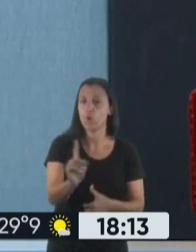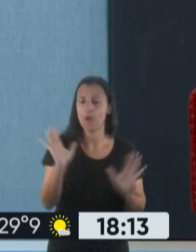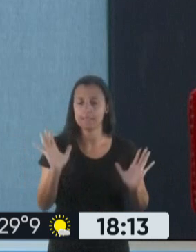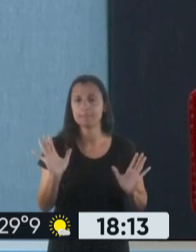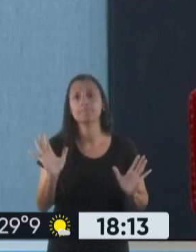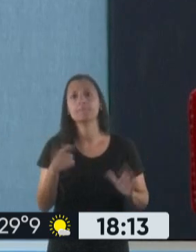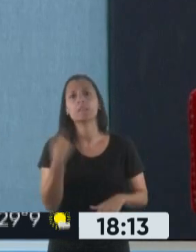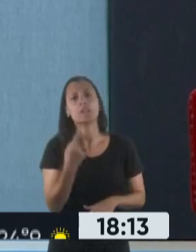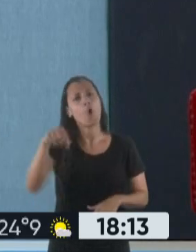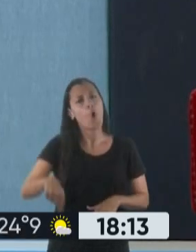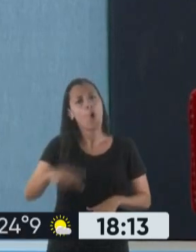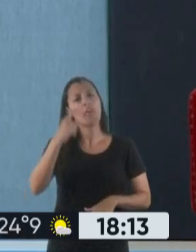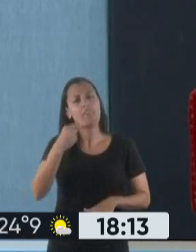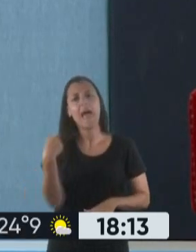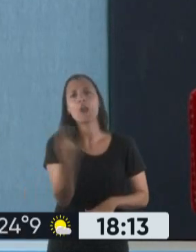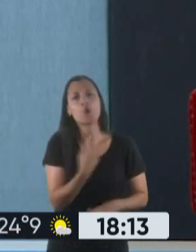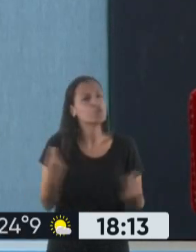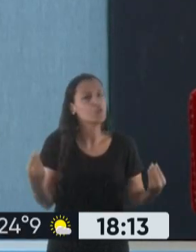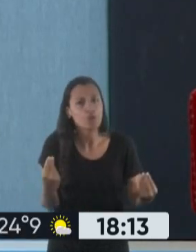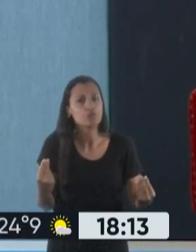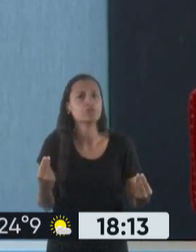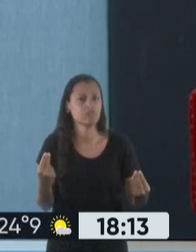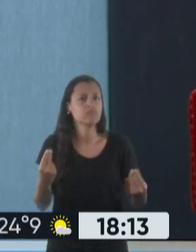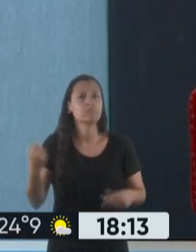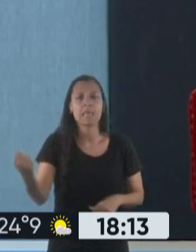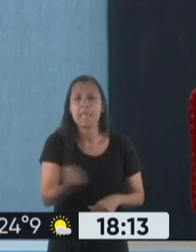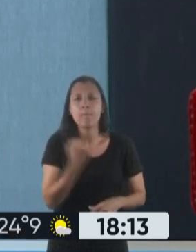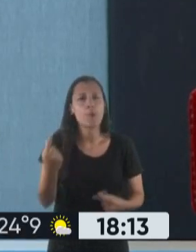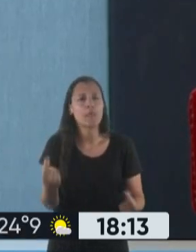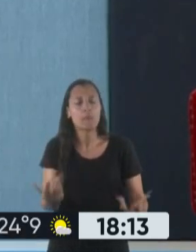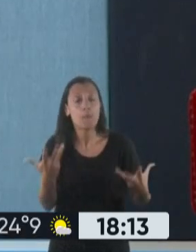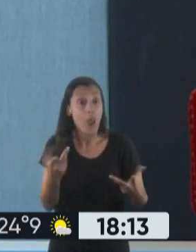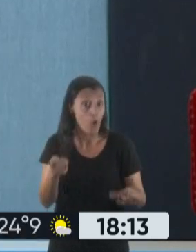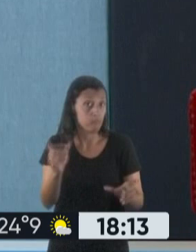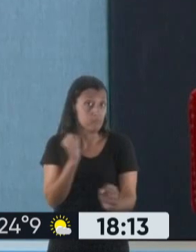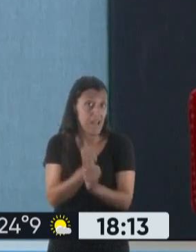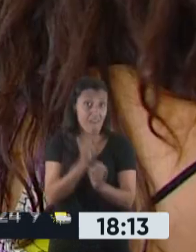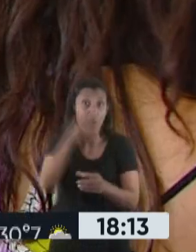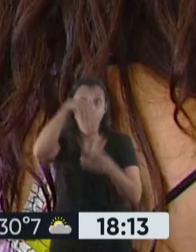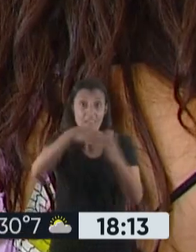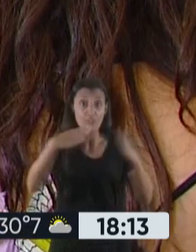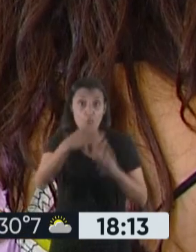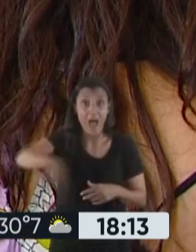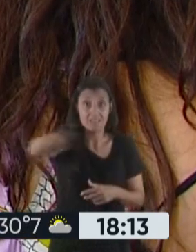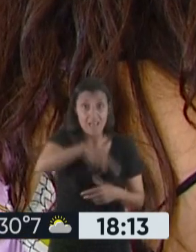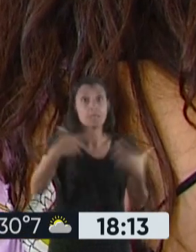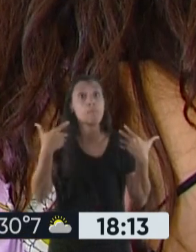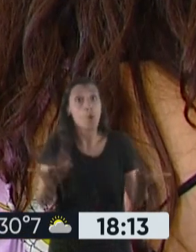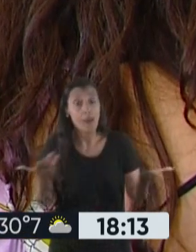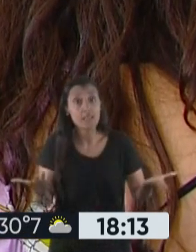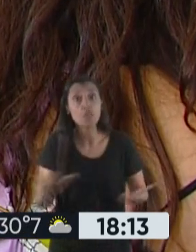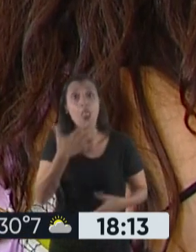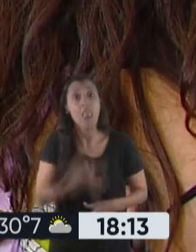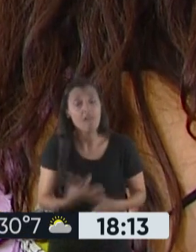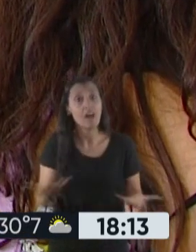¿Qué es lo que estamos haciendo hoy? Poniendo en valor ese trabajo. Para eso, la